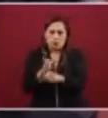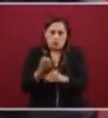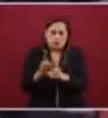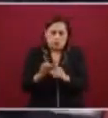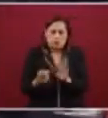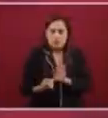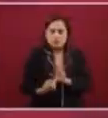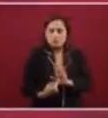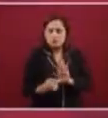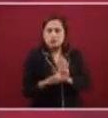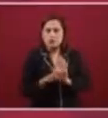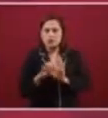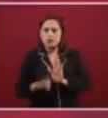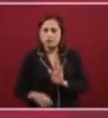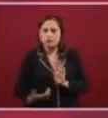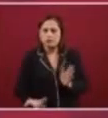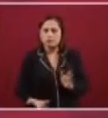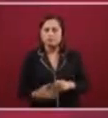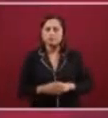Ahora que pasaron las elecciones,